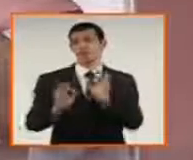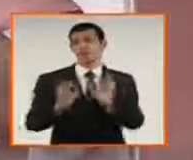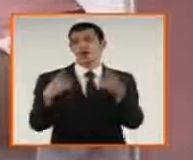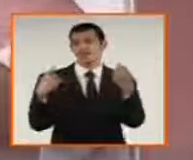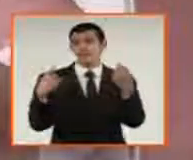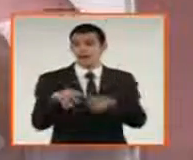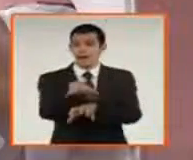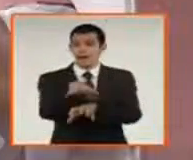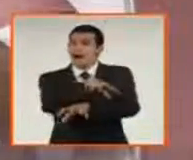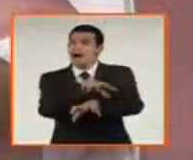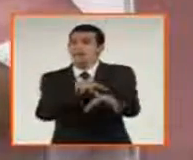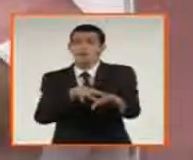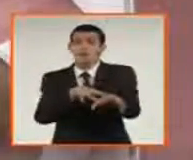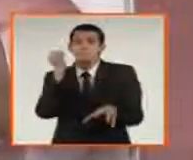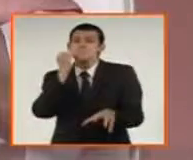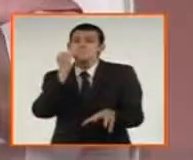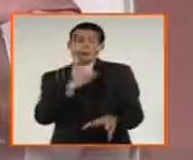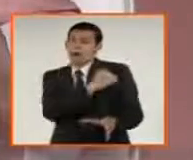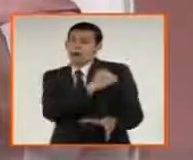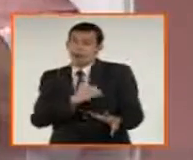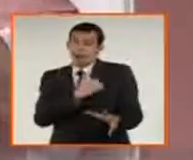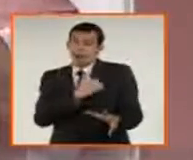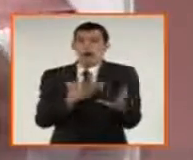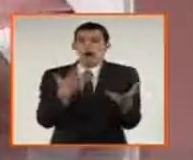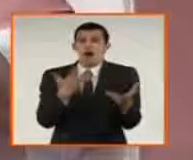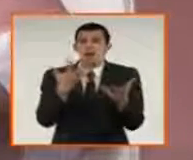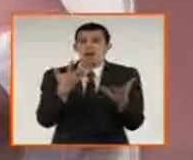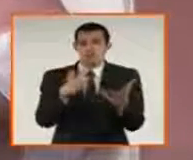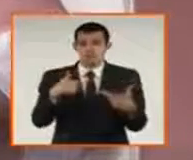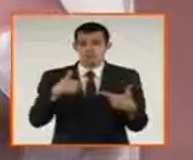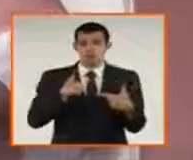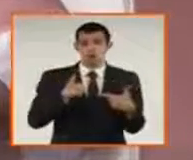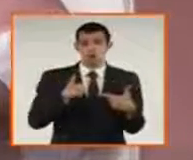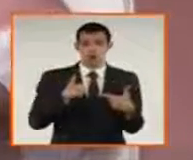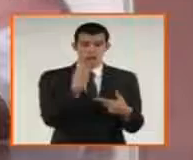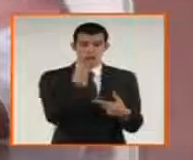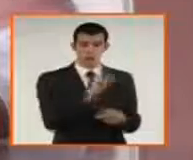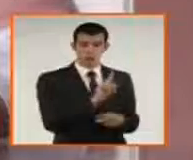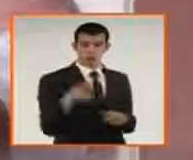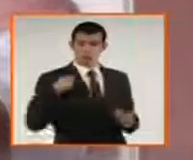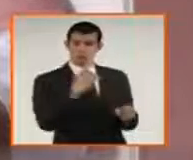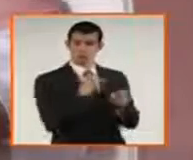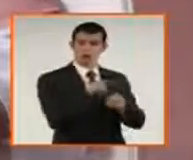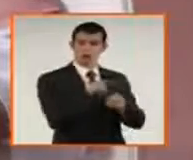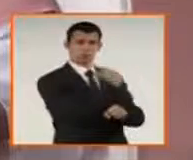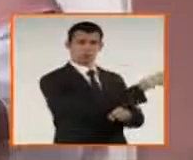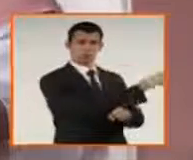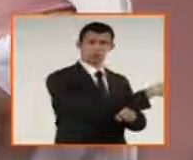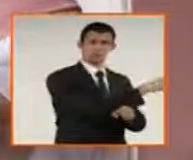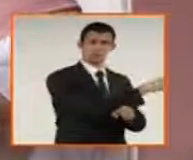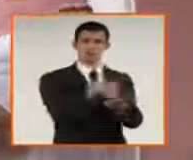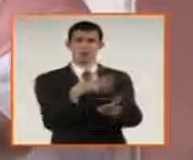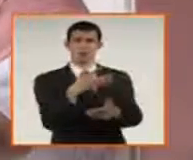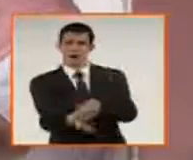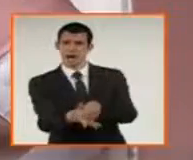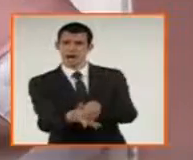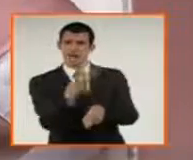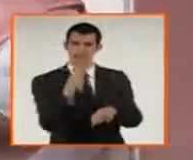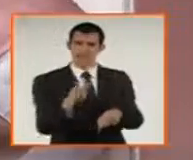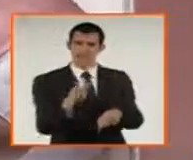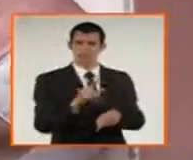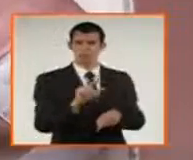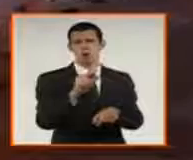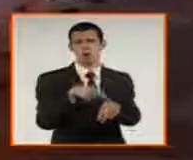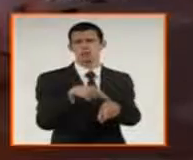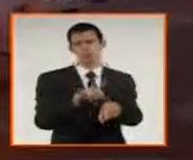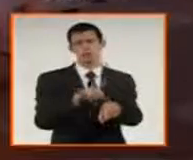amor. Donde esté el amor, lo que sea mejor para el niño y lo que sea mejor para la mascota.